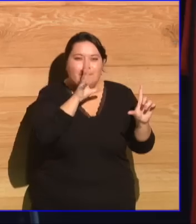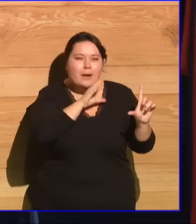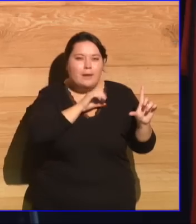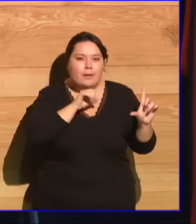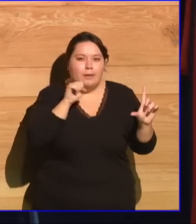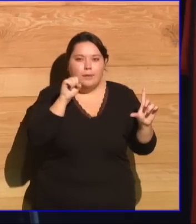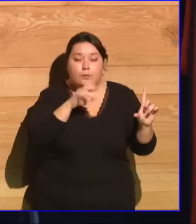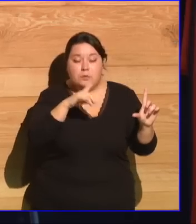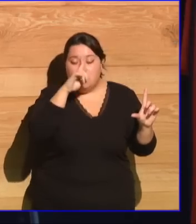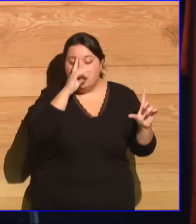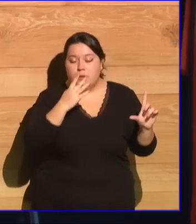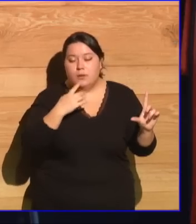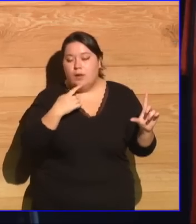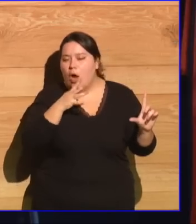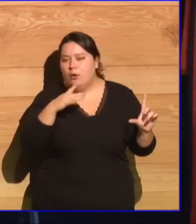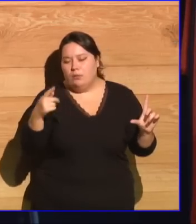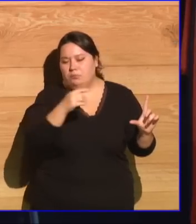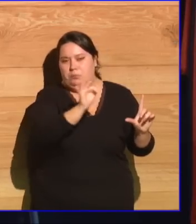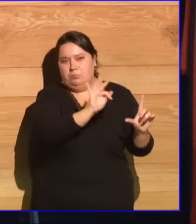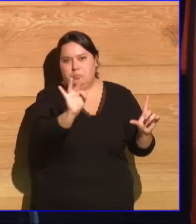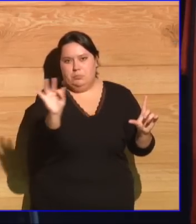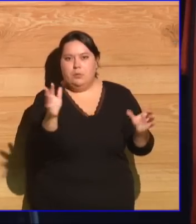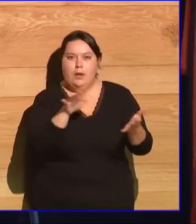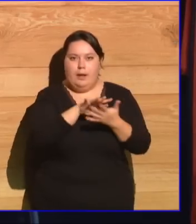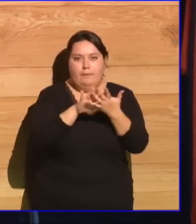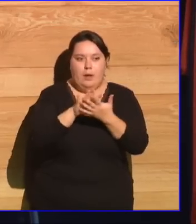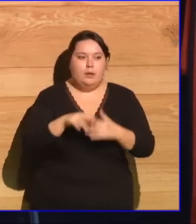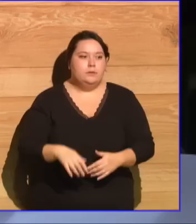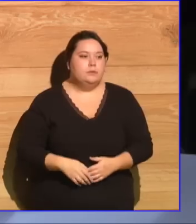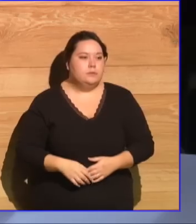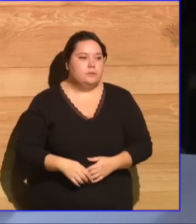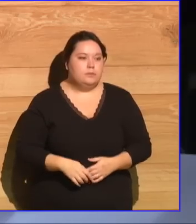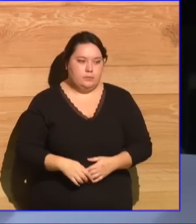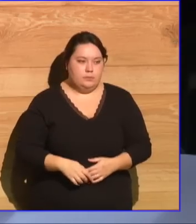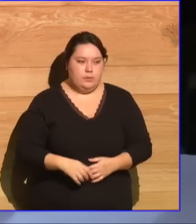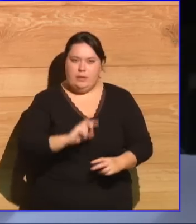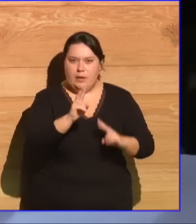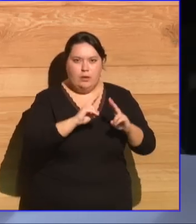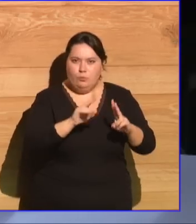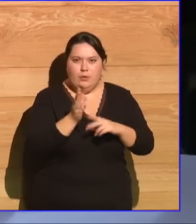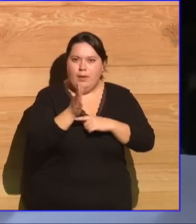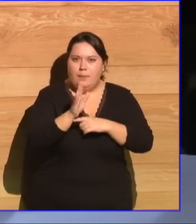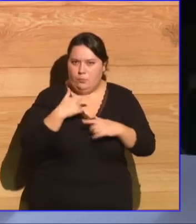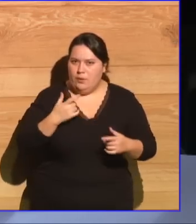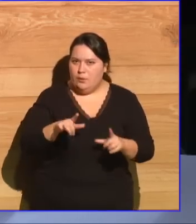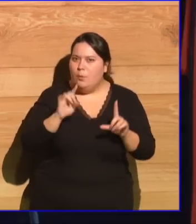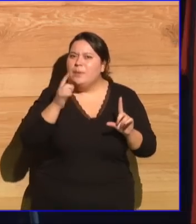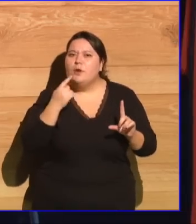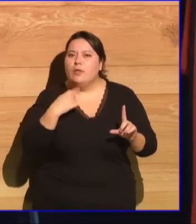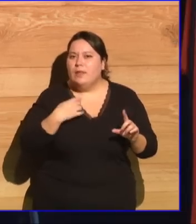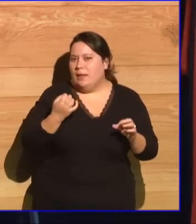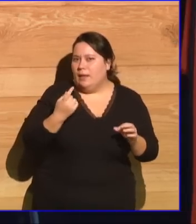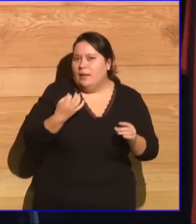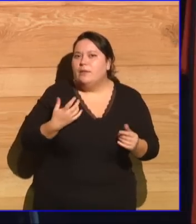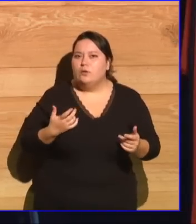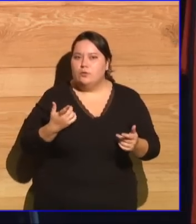espectacular. No sé ahora habláis y decís cosas. No, vuélcate Pero tú, me ha vuélcate. sorprendido. Exponte, Arturo. Tú di Es que primero me ha- lo que piensas y Claro,